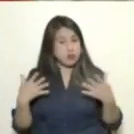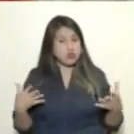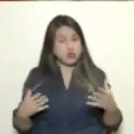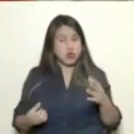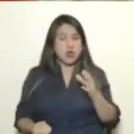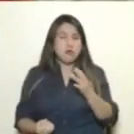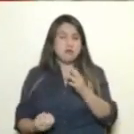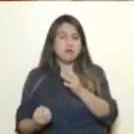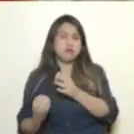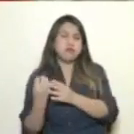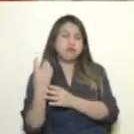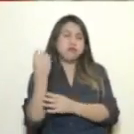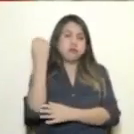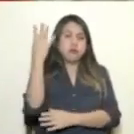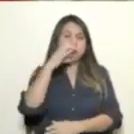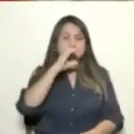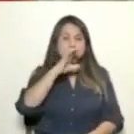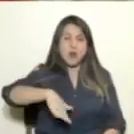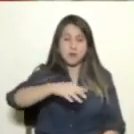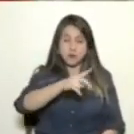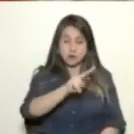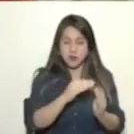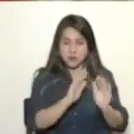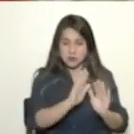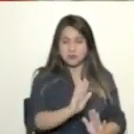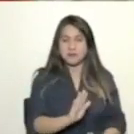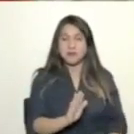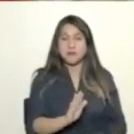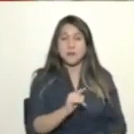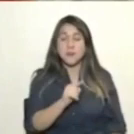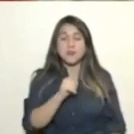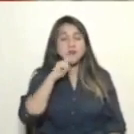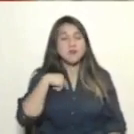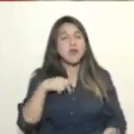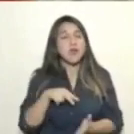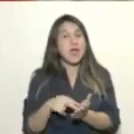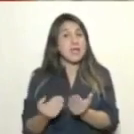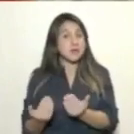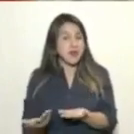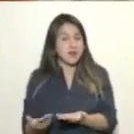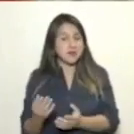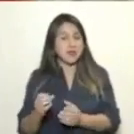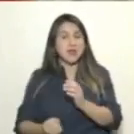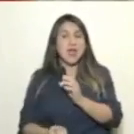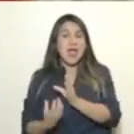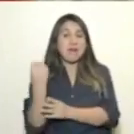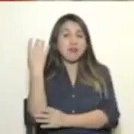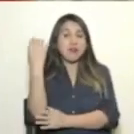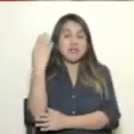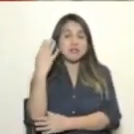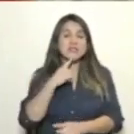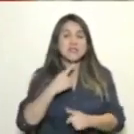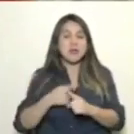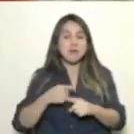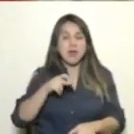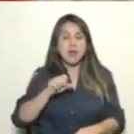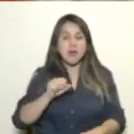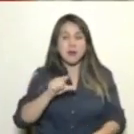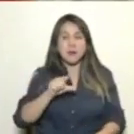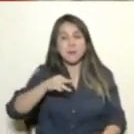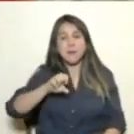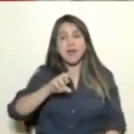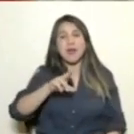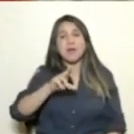en crecer en un campo que tiene por ahí. Eso revela un acto de esperanza, porque son árboles plantados para las generaciones que vienen. ¿Tiene